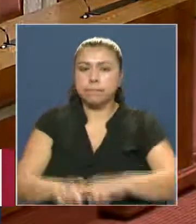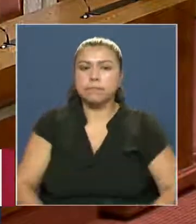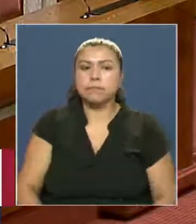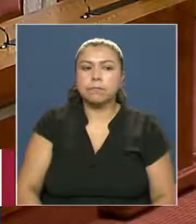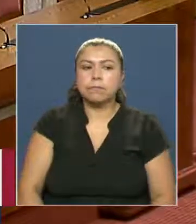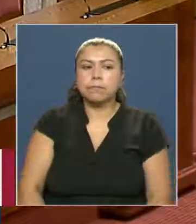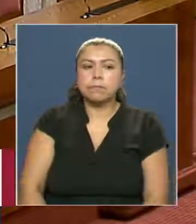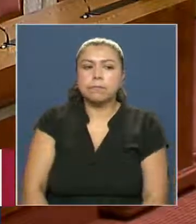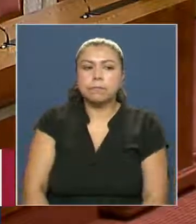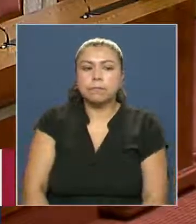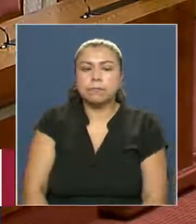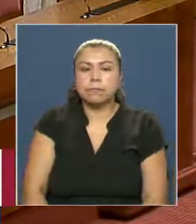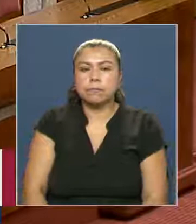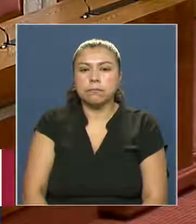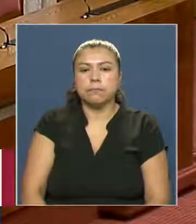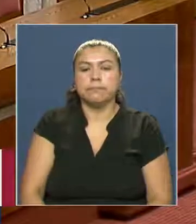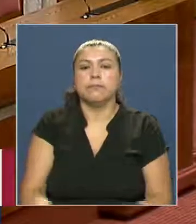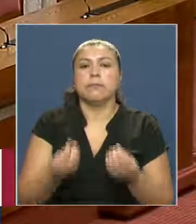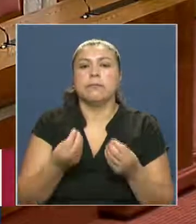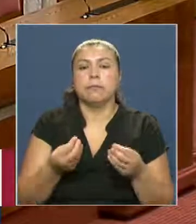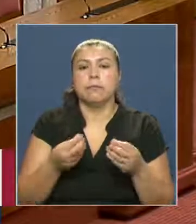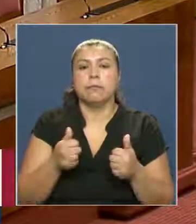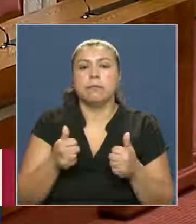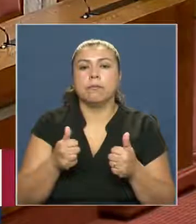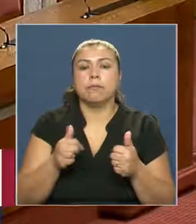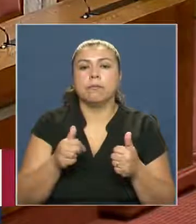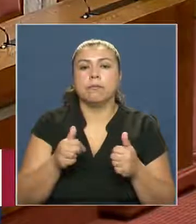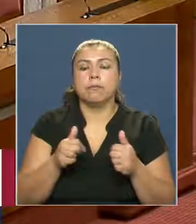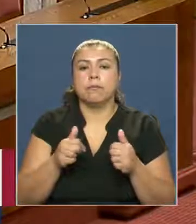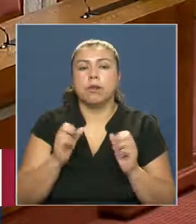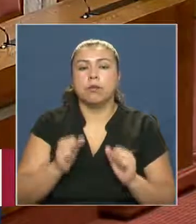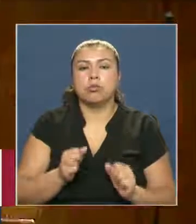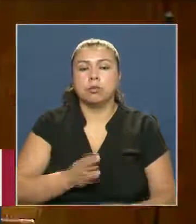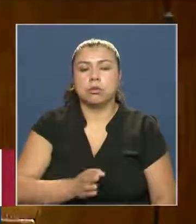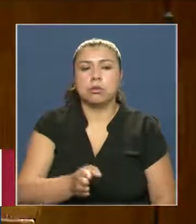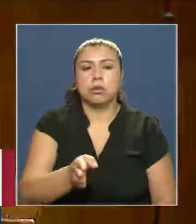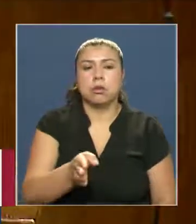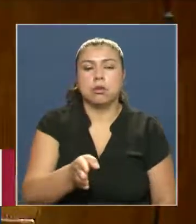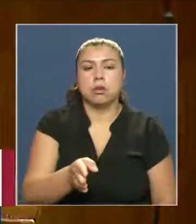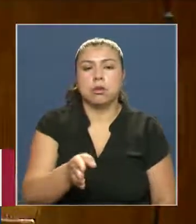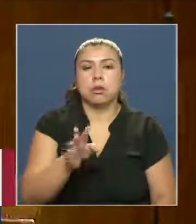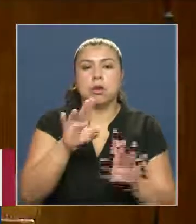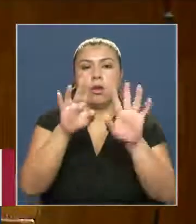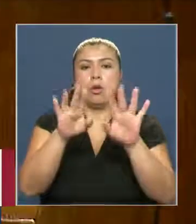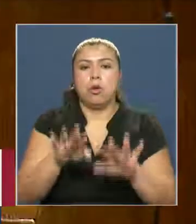Muy bien, ministro. Diputado puede continuar con su informe.